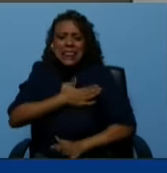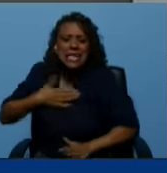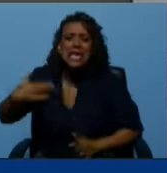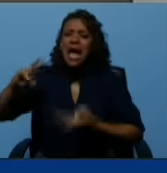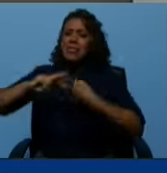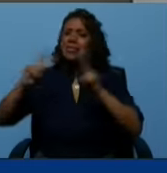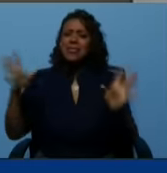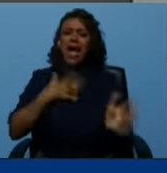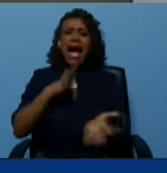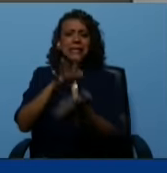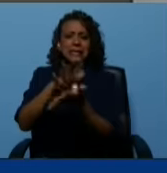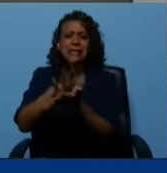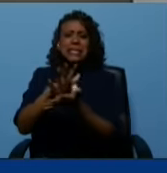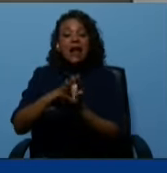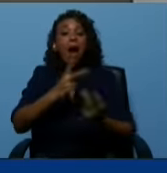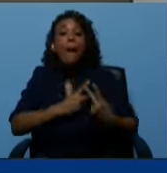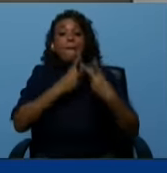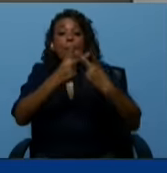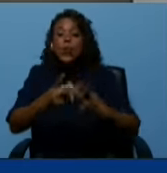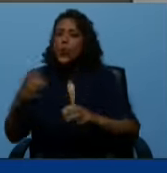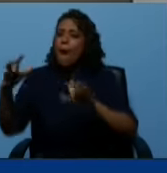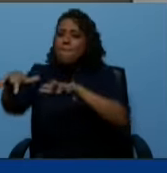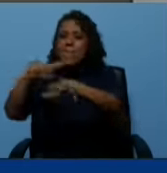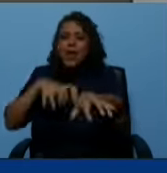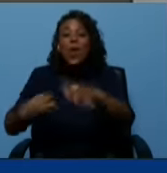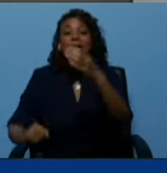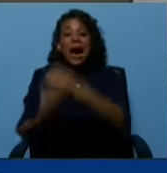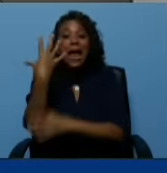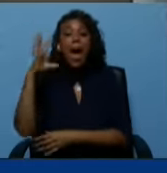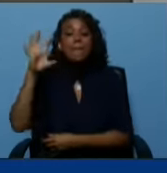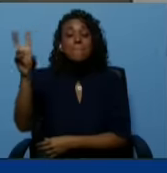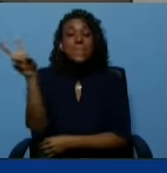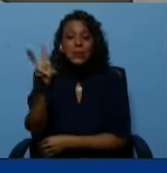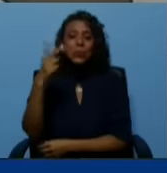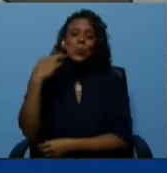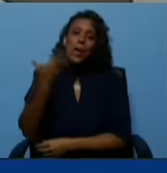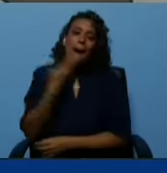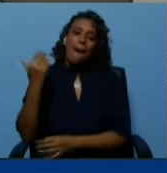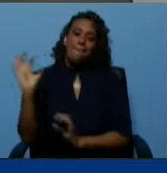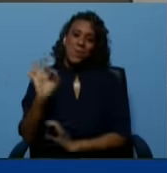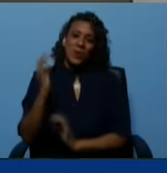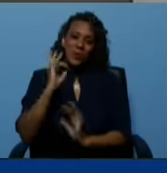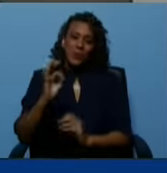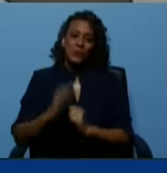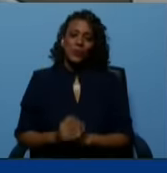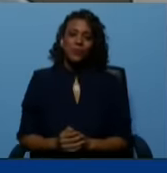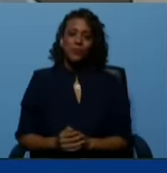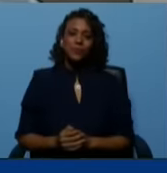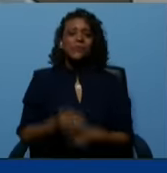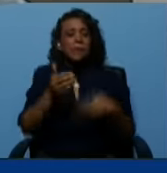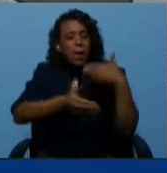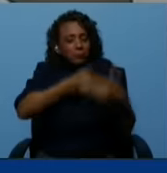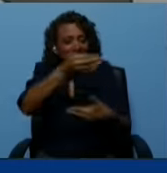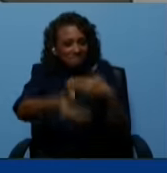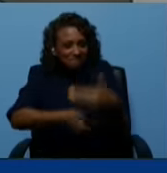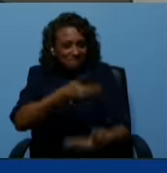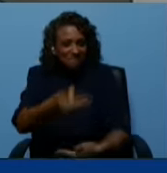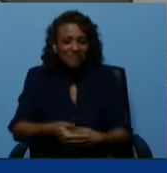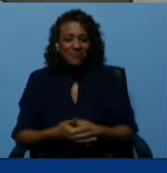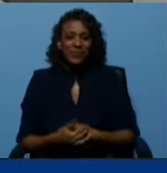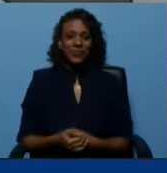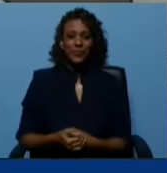armonía y la voluntad máxima de construir este país para todos y para todas.